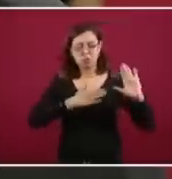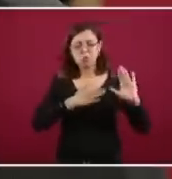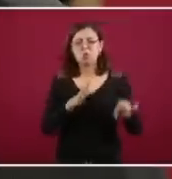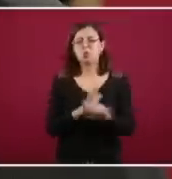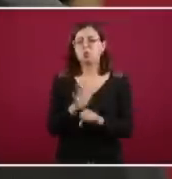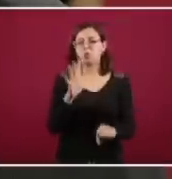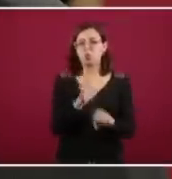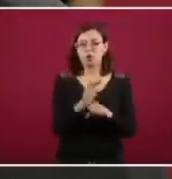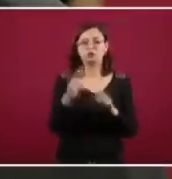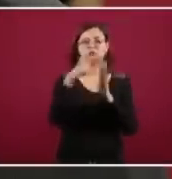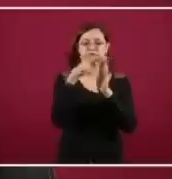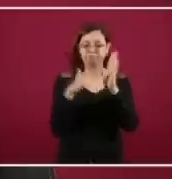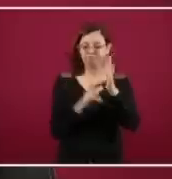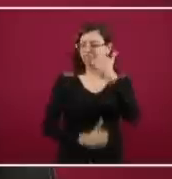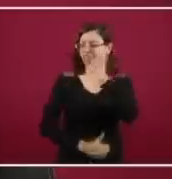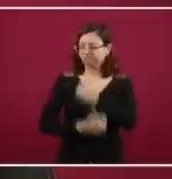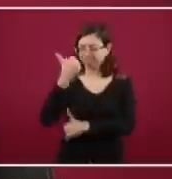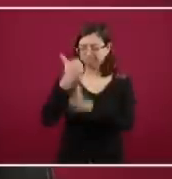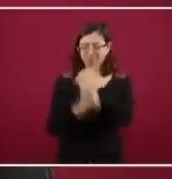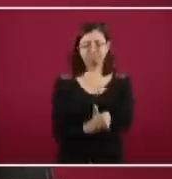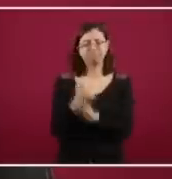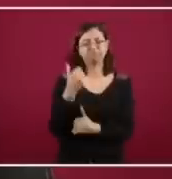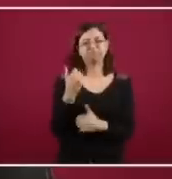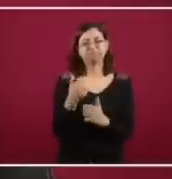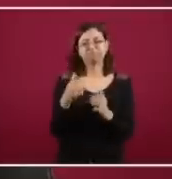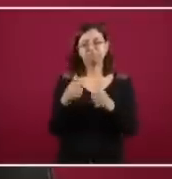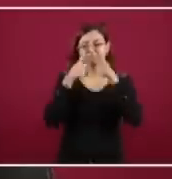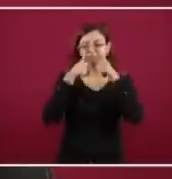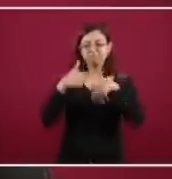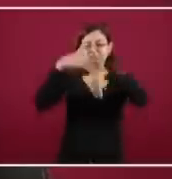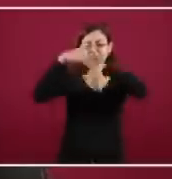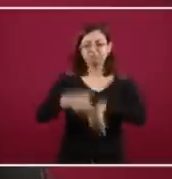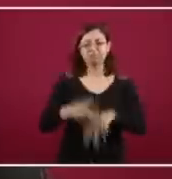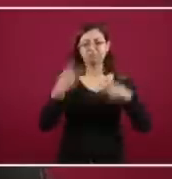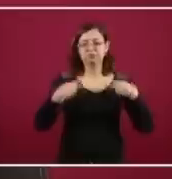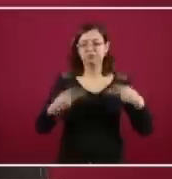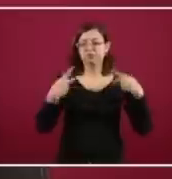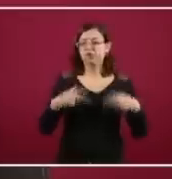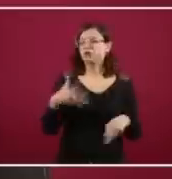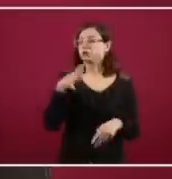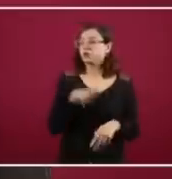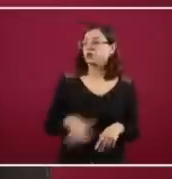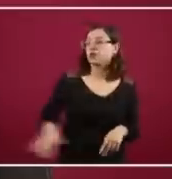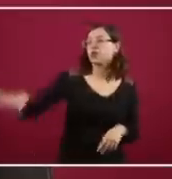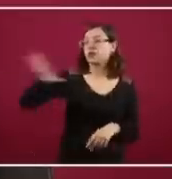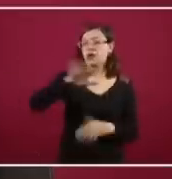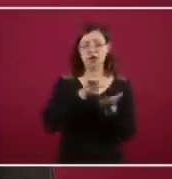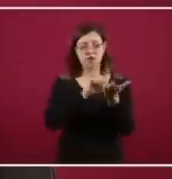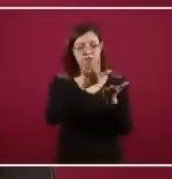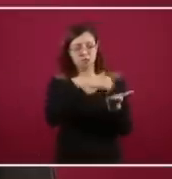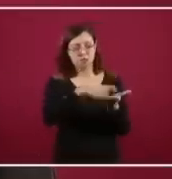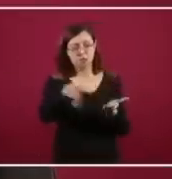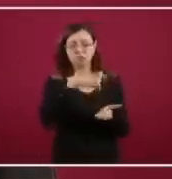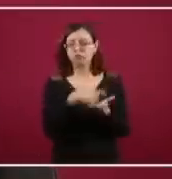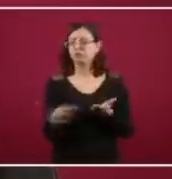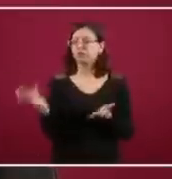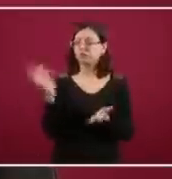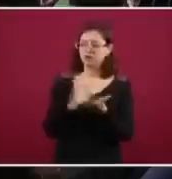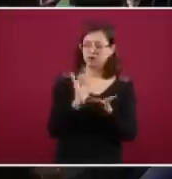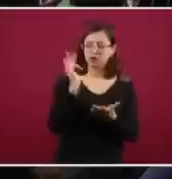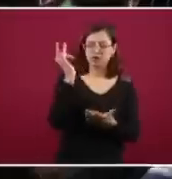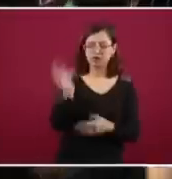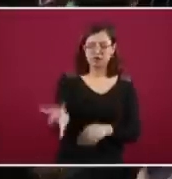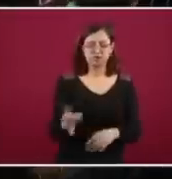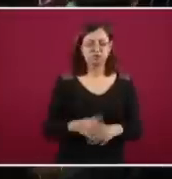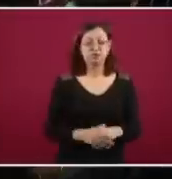las reglas de competencia, y a todos los mexicanos en general que apoyaron solidariamente el programa.